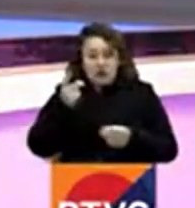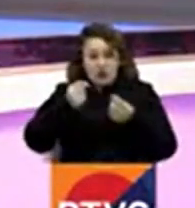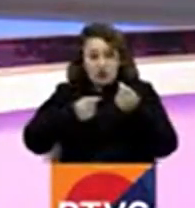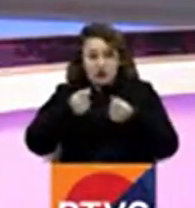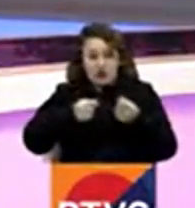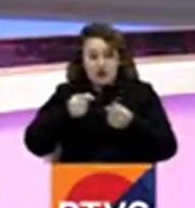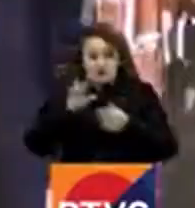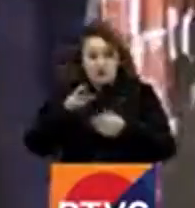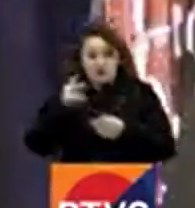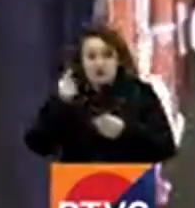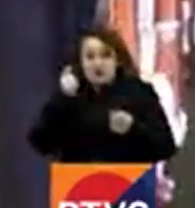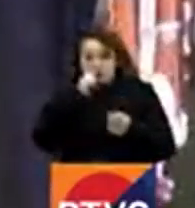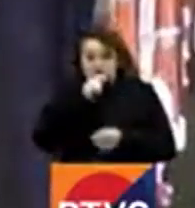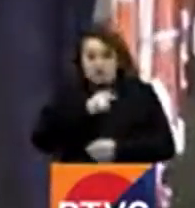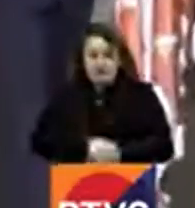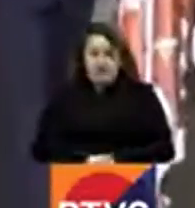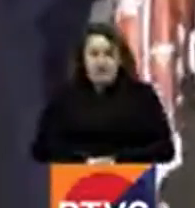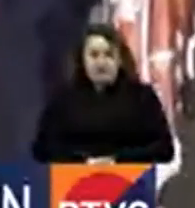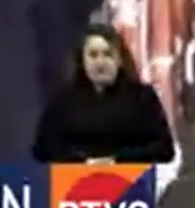narcotráfico.